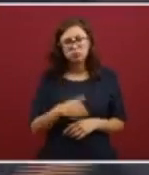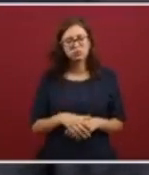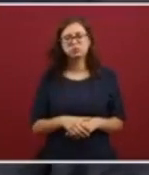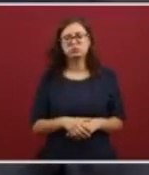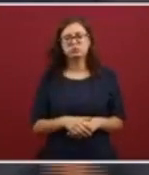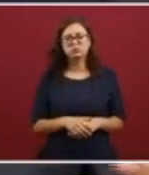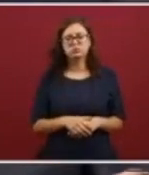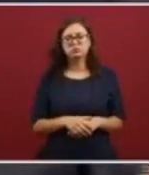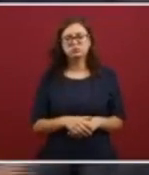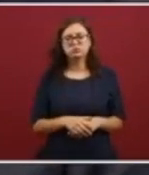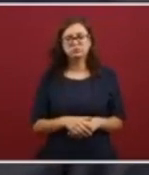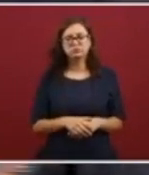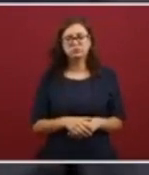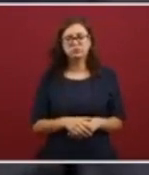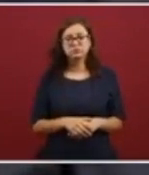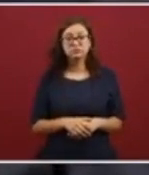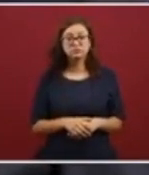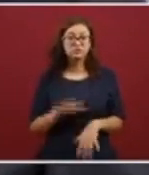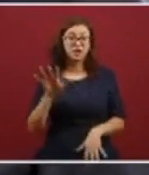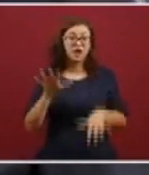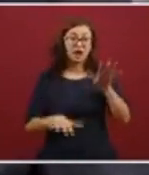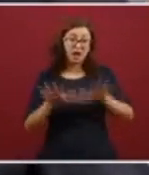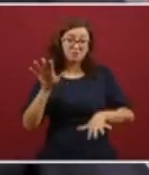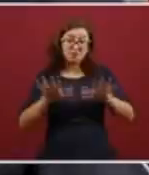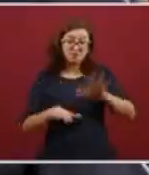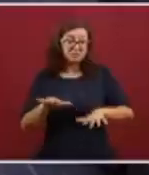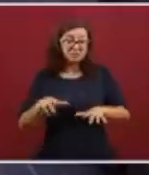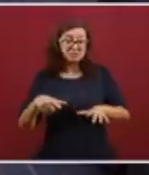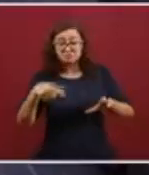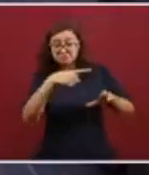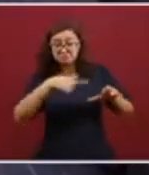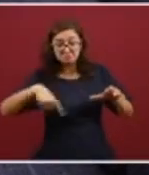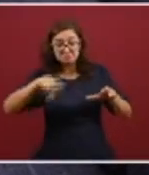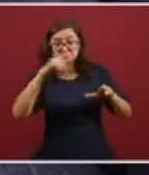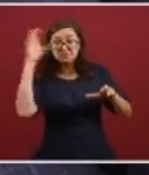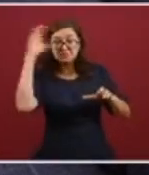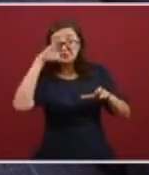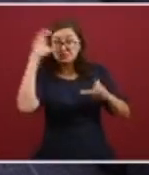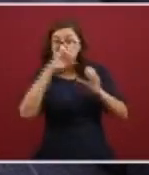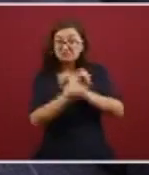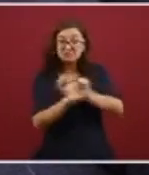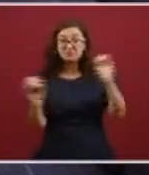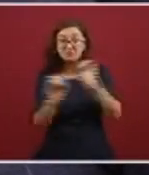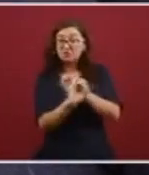a lo mejor ni siquiera son científicos, con todo respeto, que son